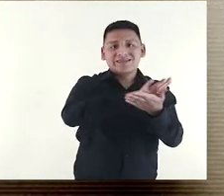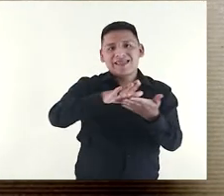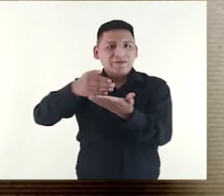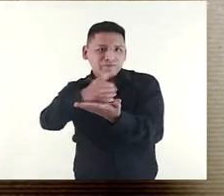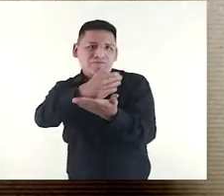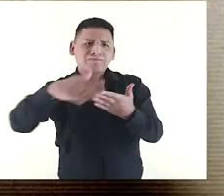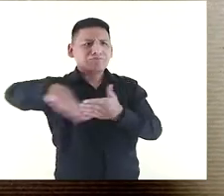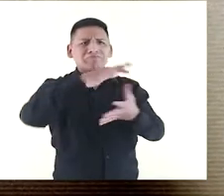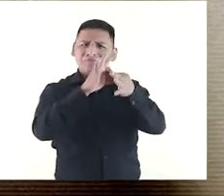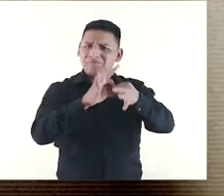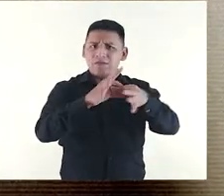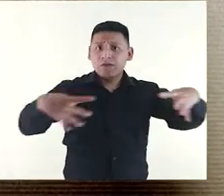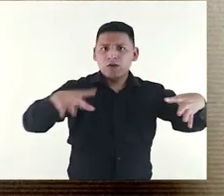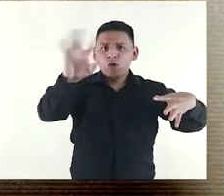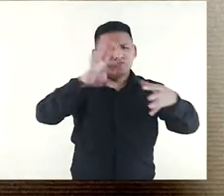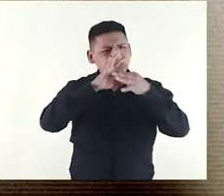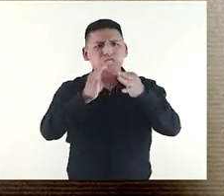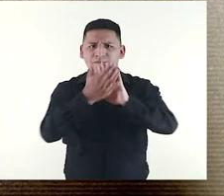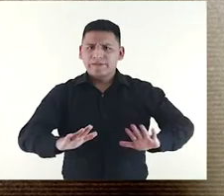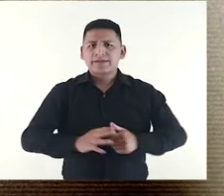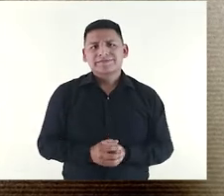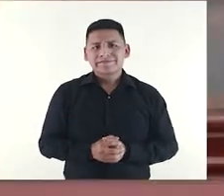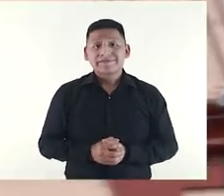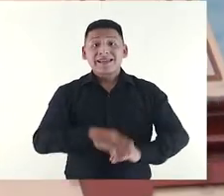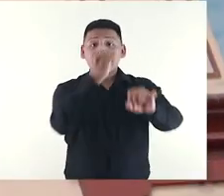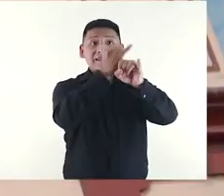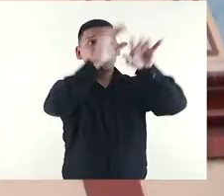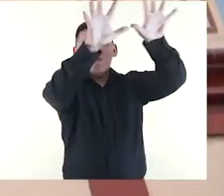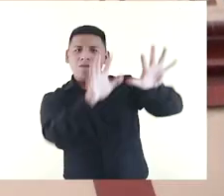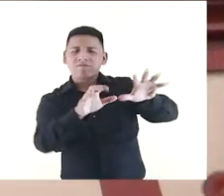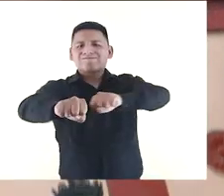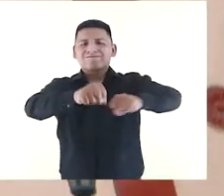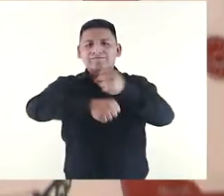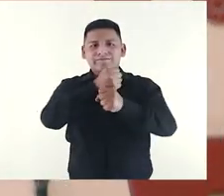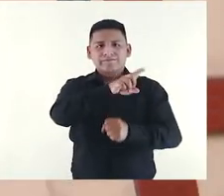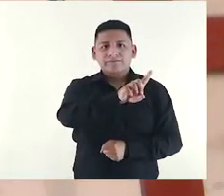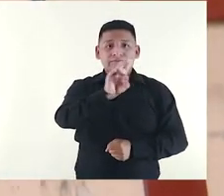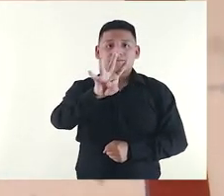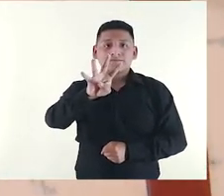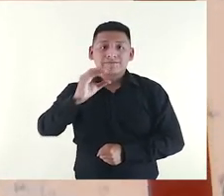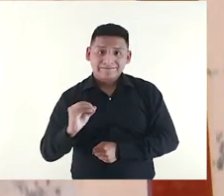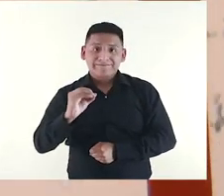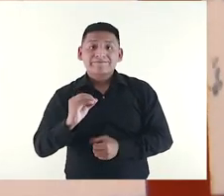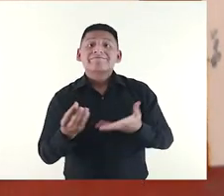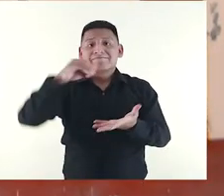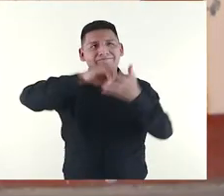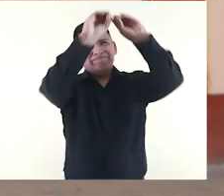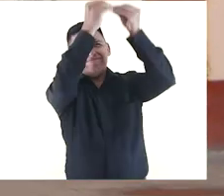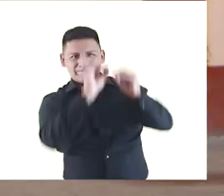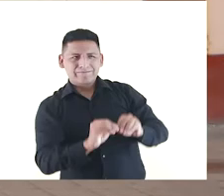convivía lo sacro y lo profano con gran facilidad y sin contradicción. La iglesia fue dañada en el terremoto de 1940 y